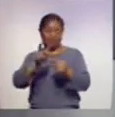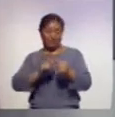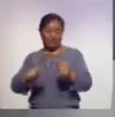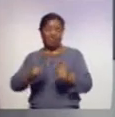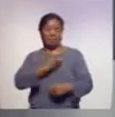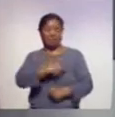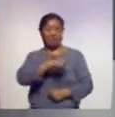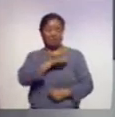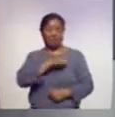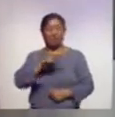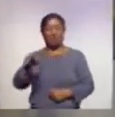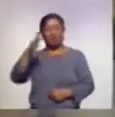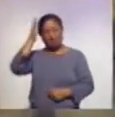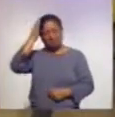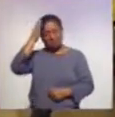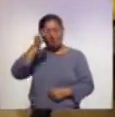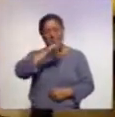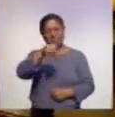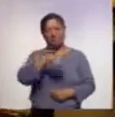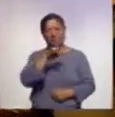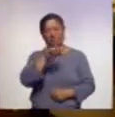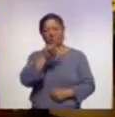López Dóriga Pérez.